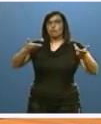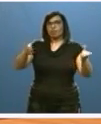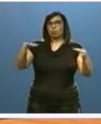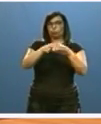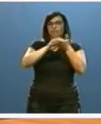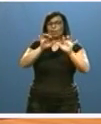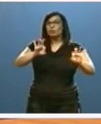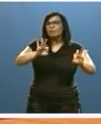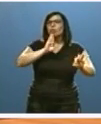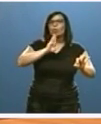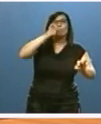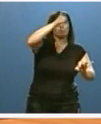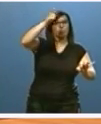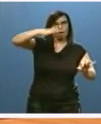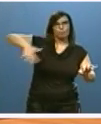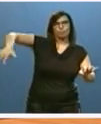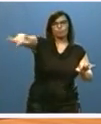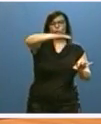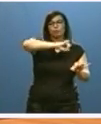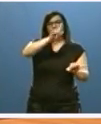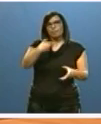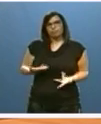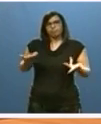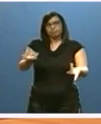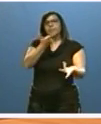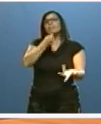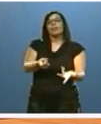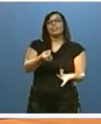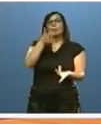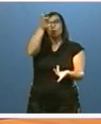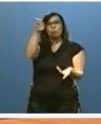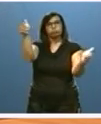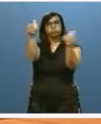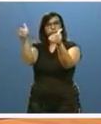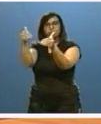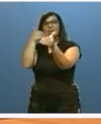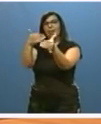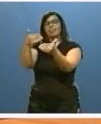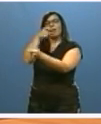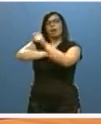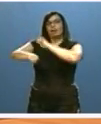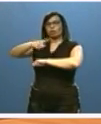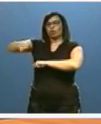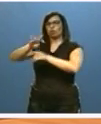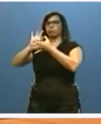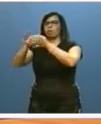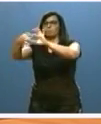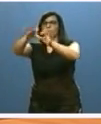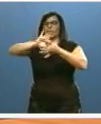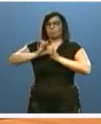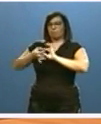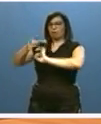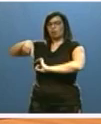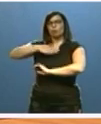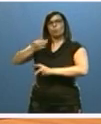y también favorecer que los pequeños municipios, a través de su asociación voluntaria, tengan capacidad de